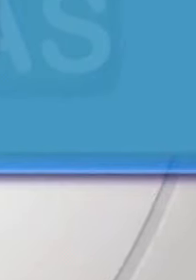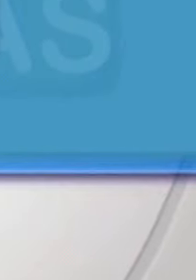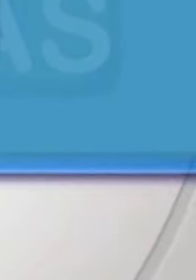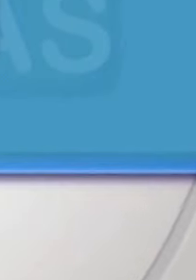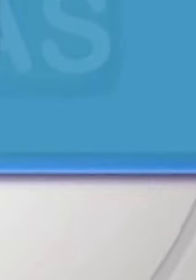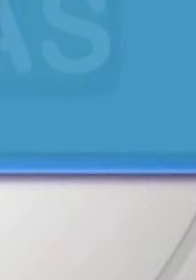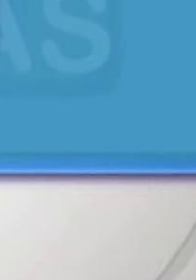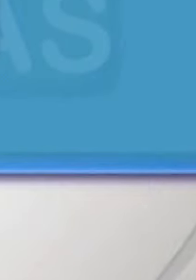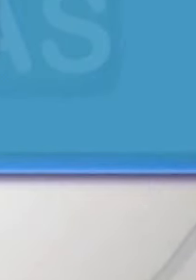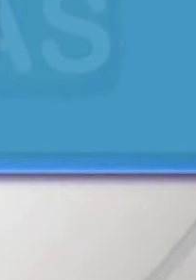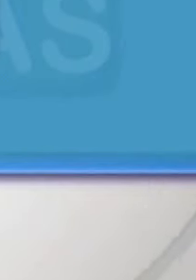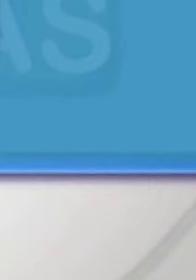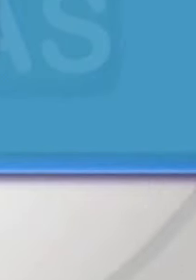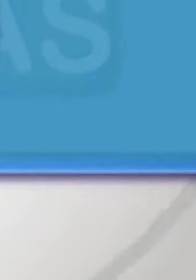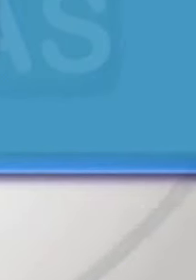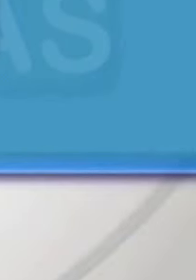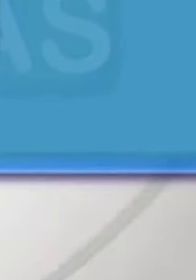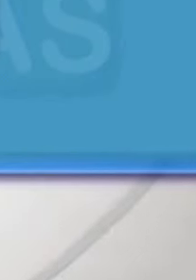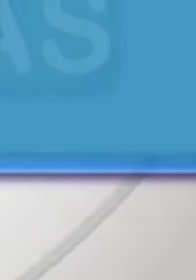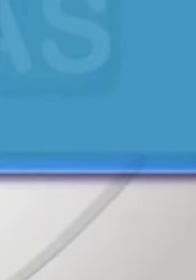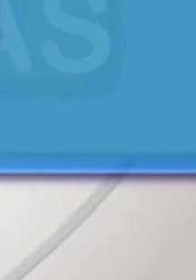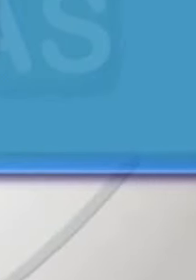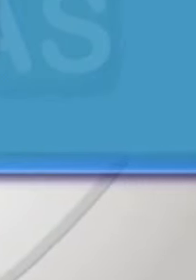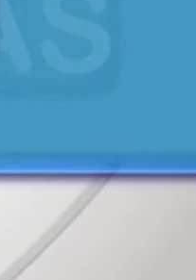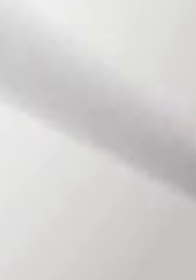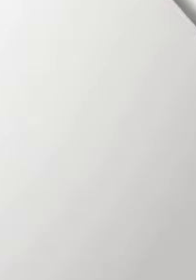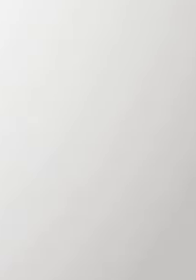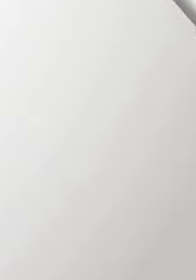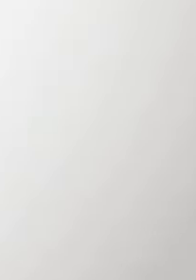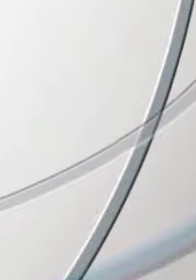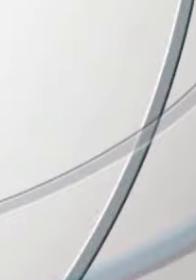Argentina directora del instituto superior